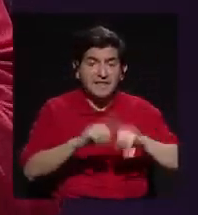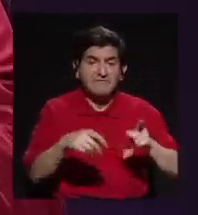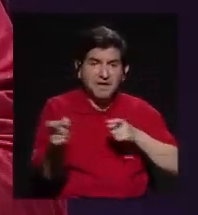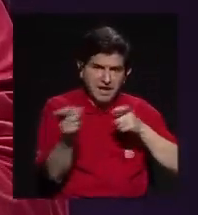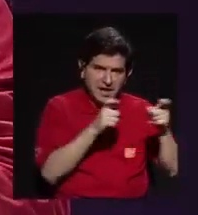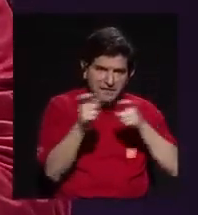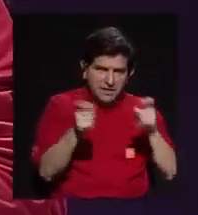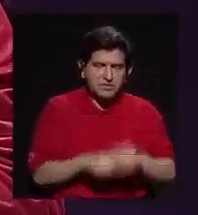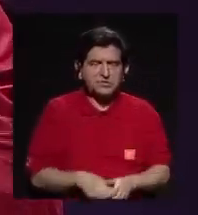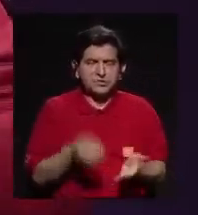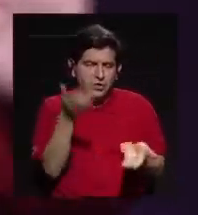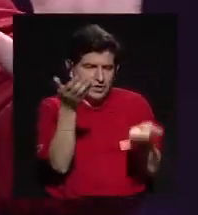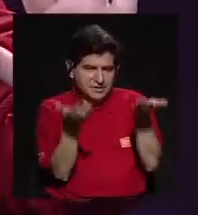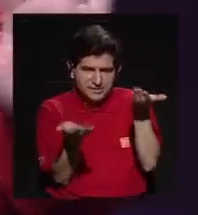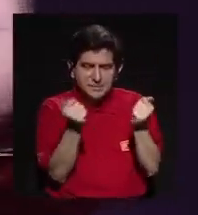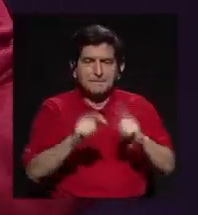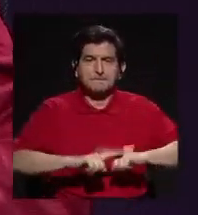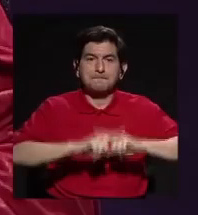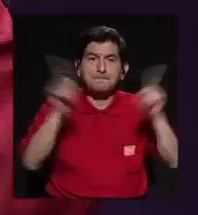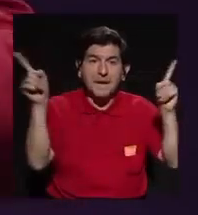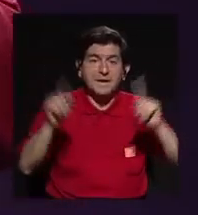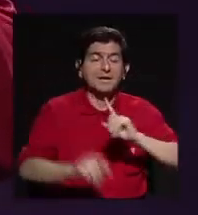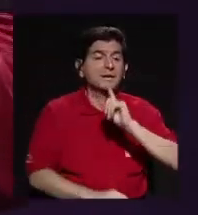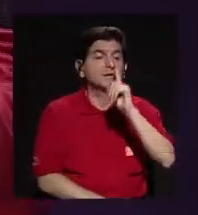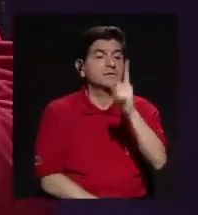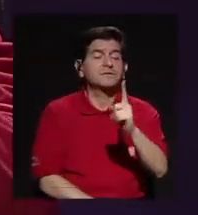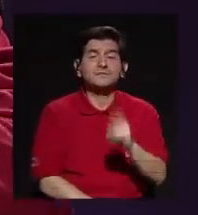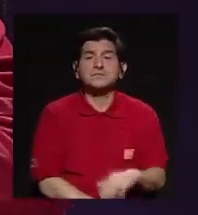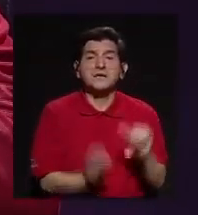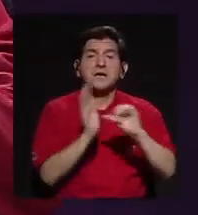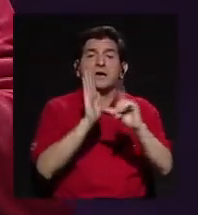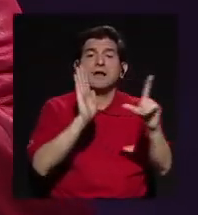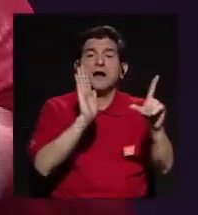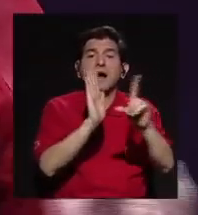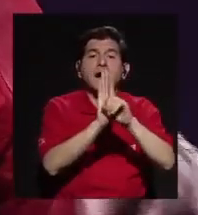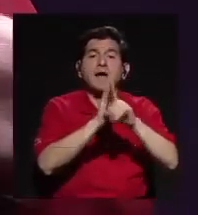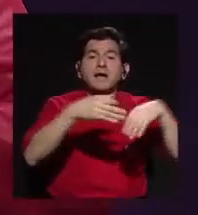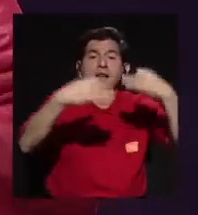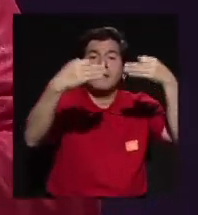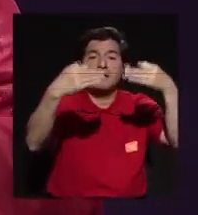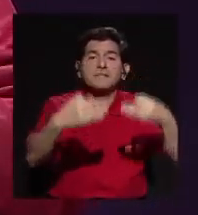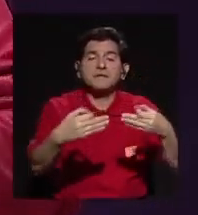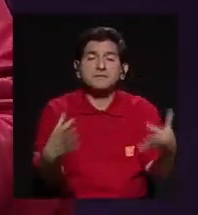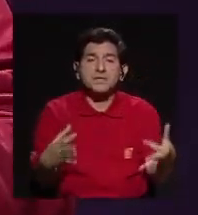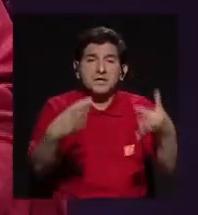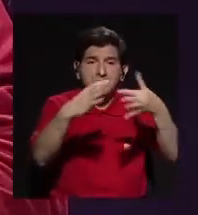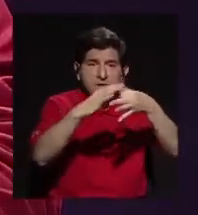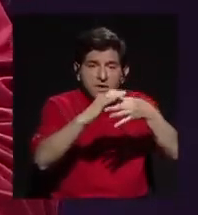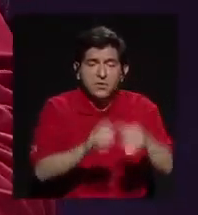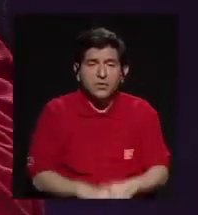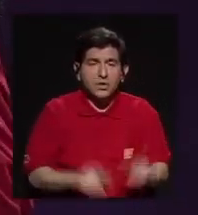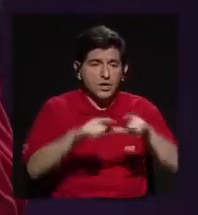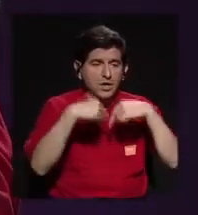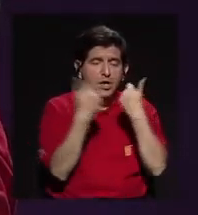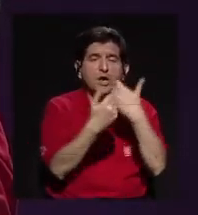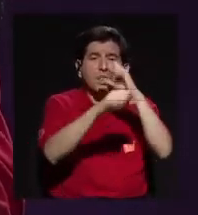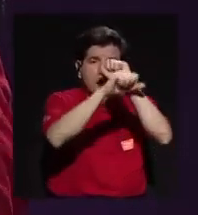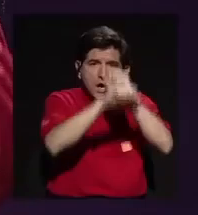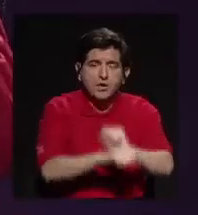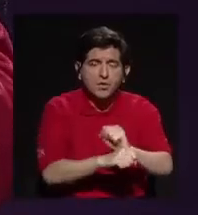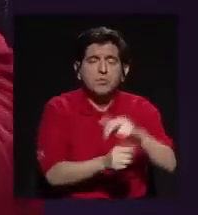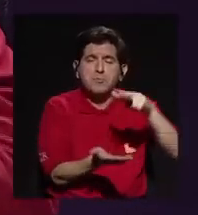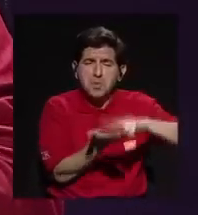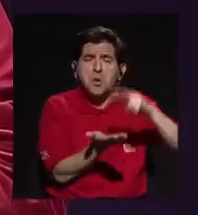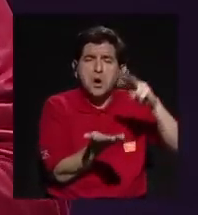controles de pesos y contrapesos. Sin embargo, hay que decir que si la Asamblea Legislativa decide unir las fuerzas más conservadoras, pues van a poder